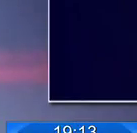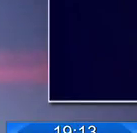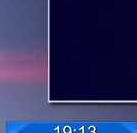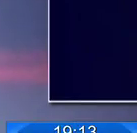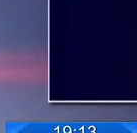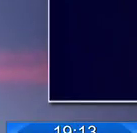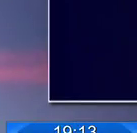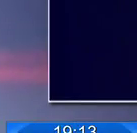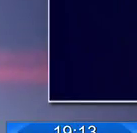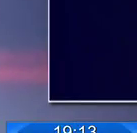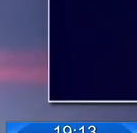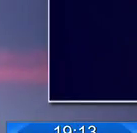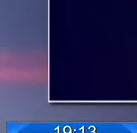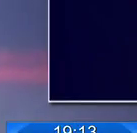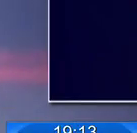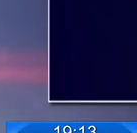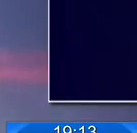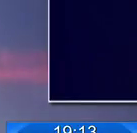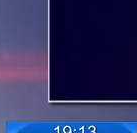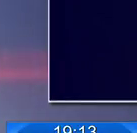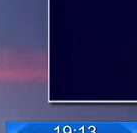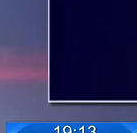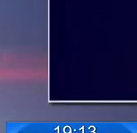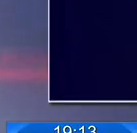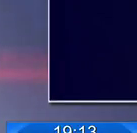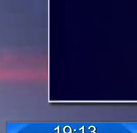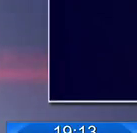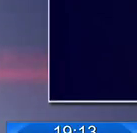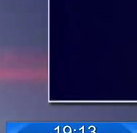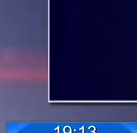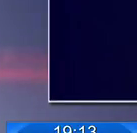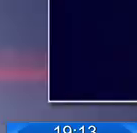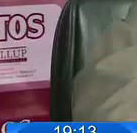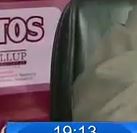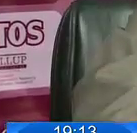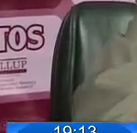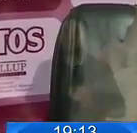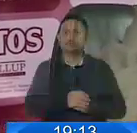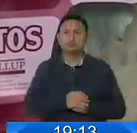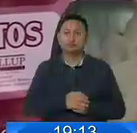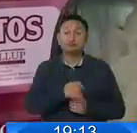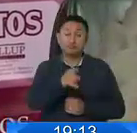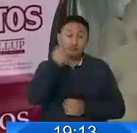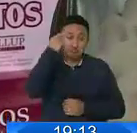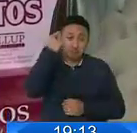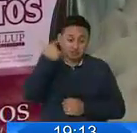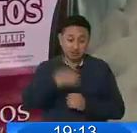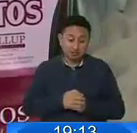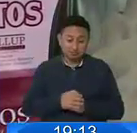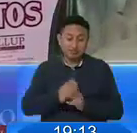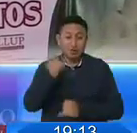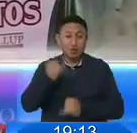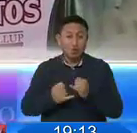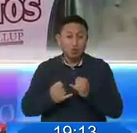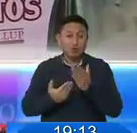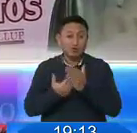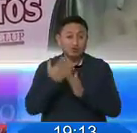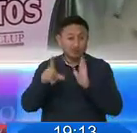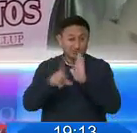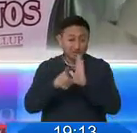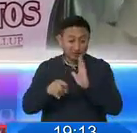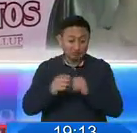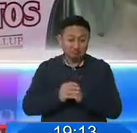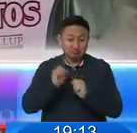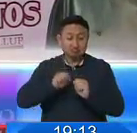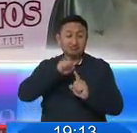ciento seguirá igual y el 33.6 por ciento cree que empeorará si usted considera que con estas últimas medidas la situación